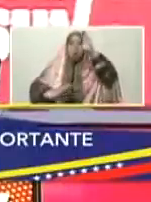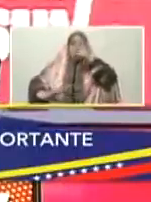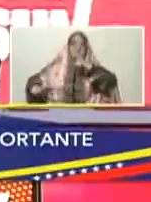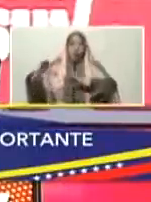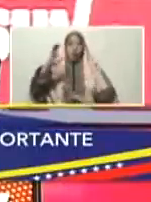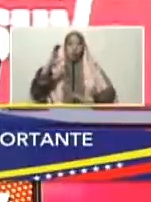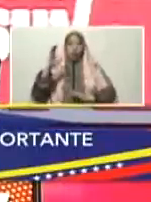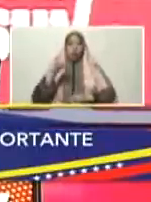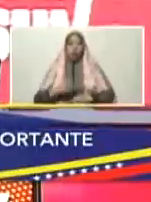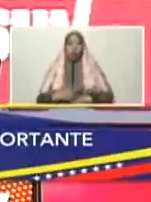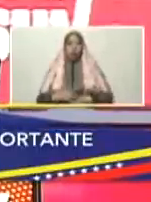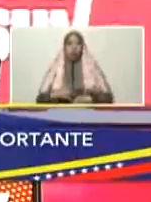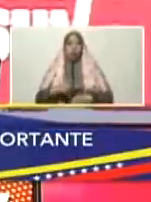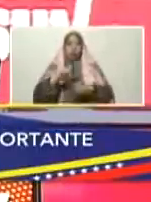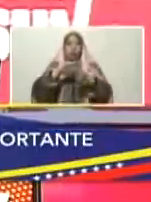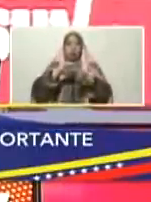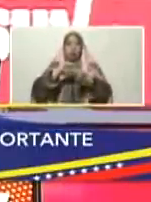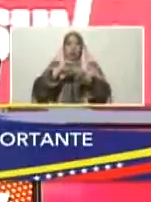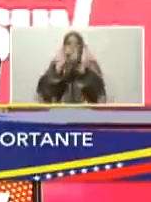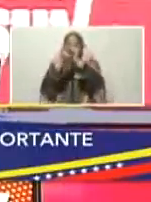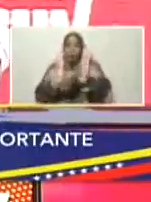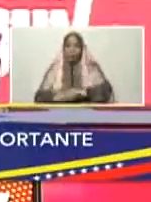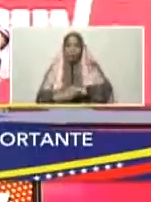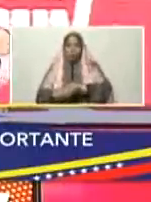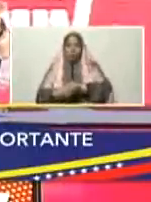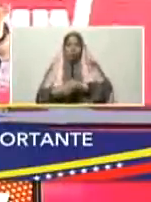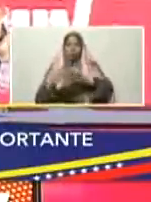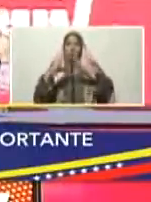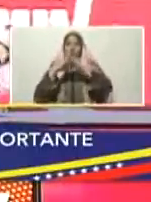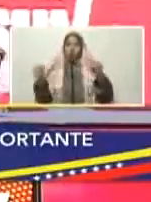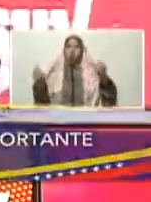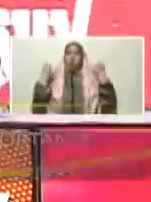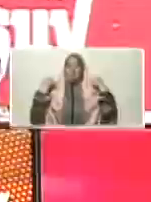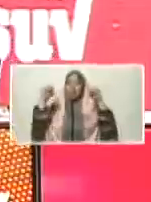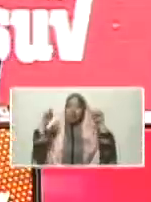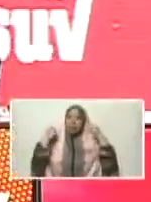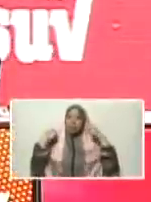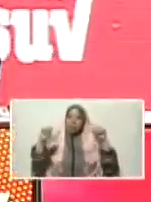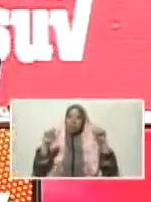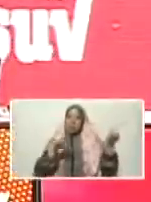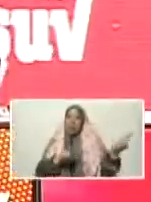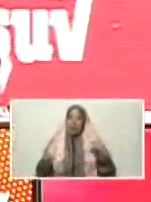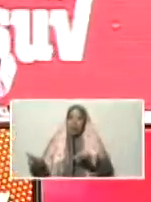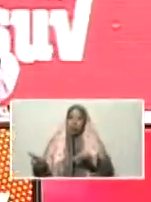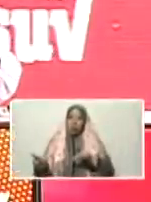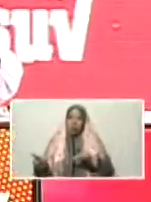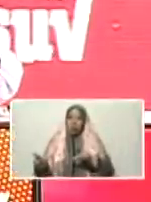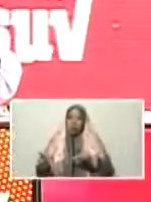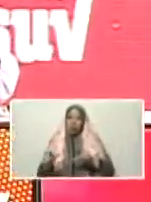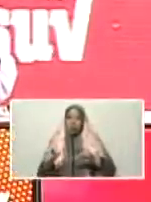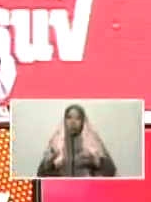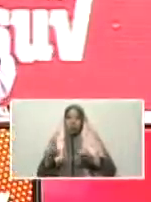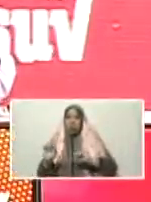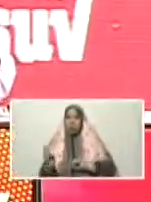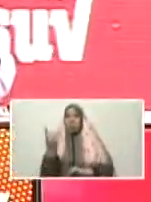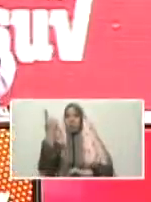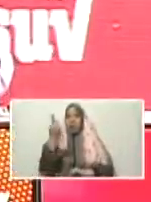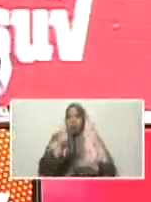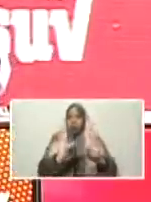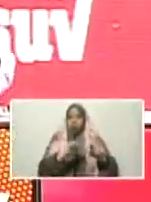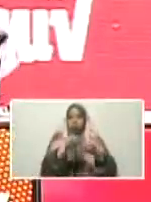en punta y activaron todo primero por aquí primero por ella